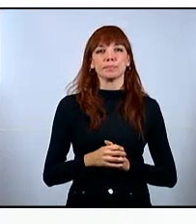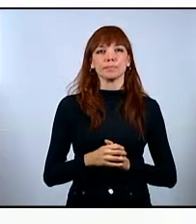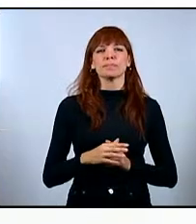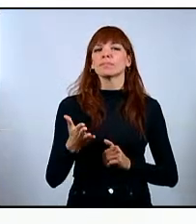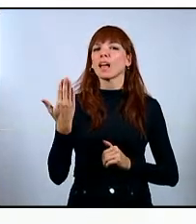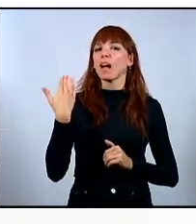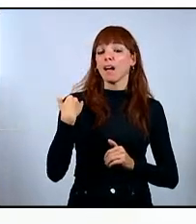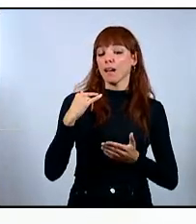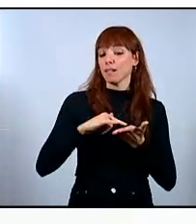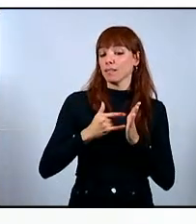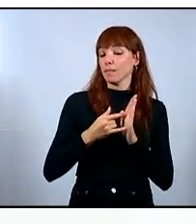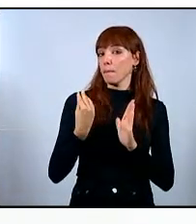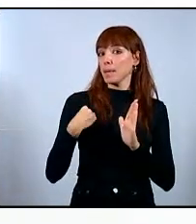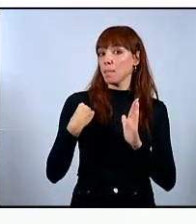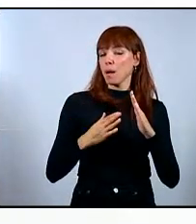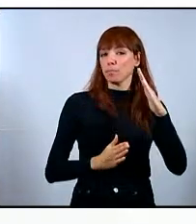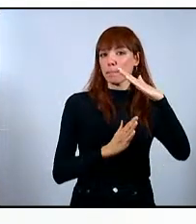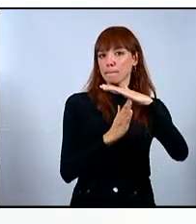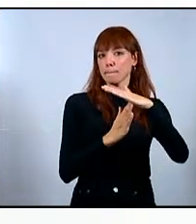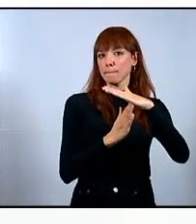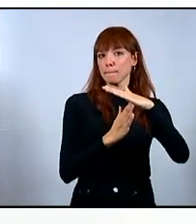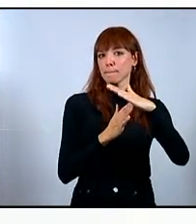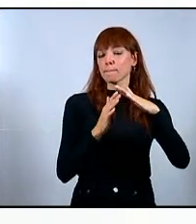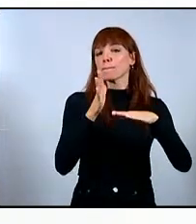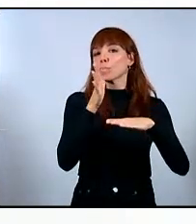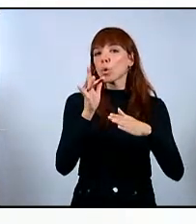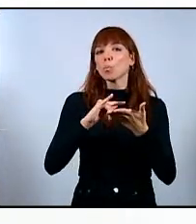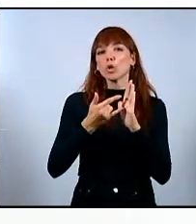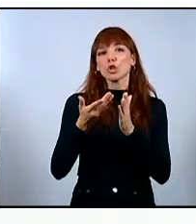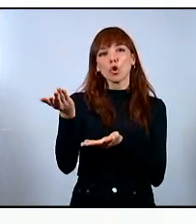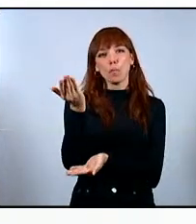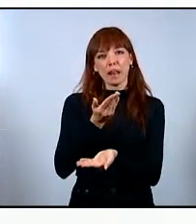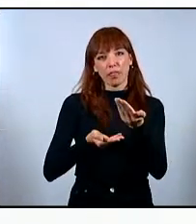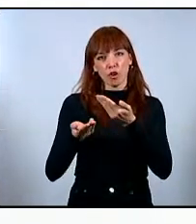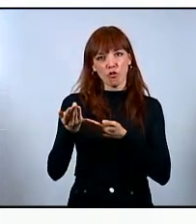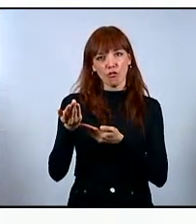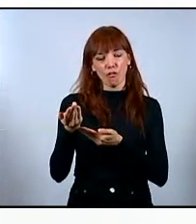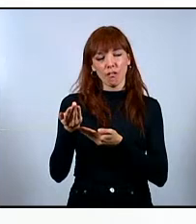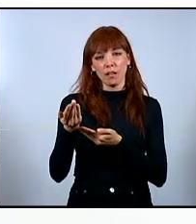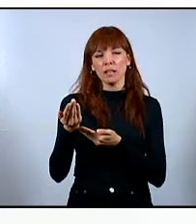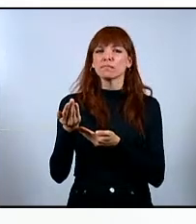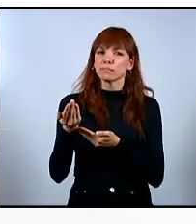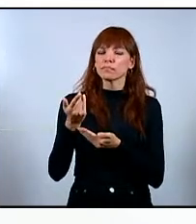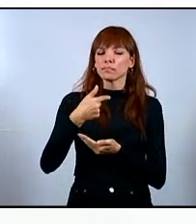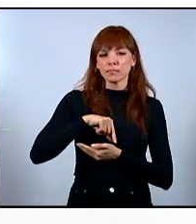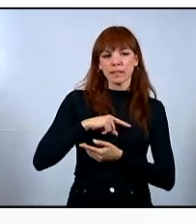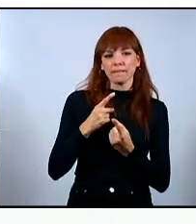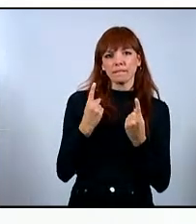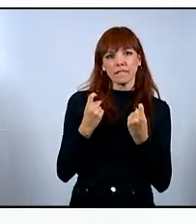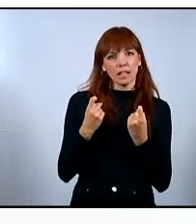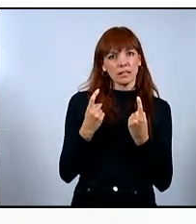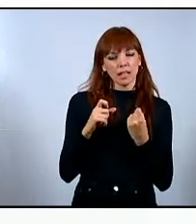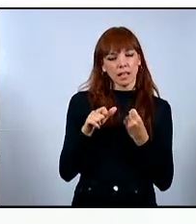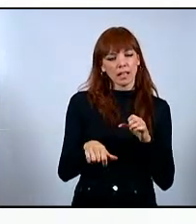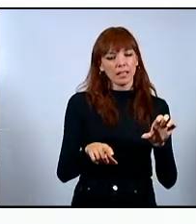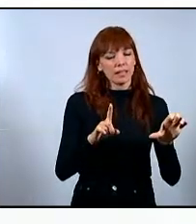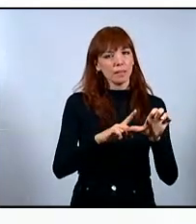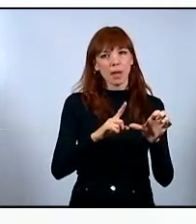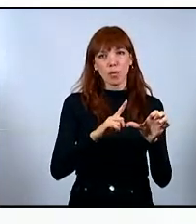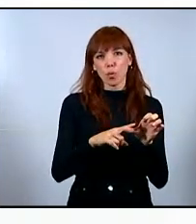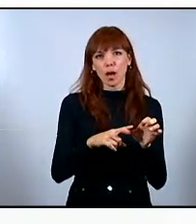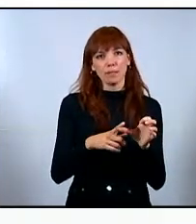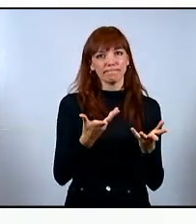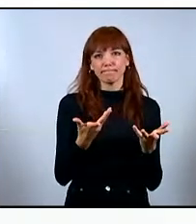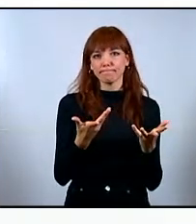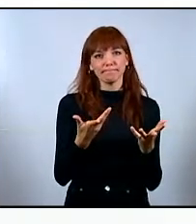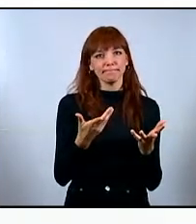paralizados el apoyo a los proyectos de cooperación. En un contexto en el que éramos muy necesarios, Extremadura pues, no estaba